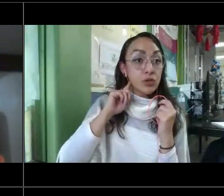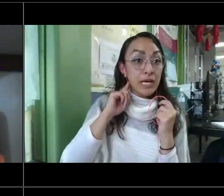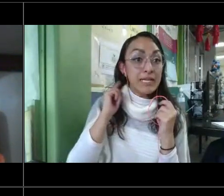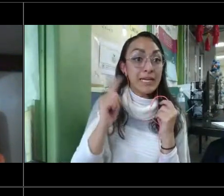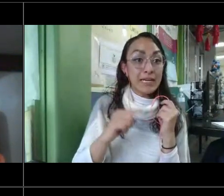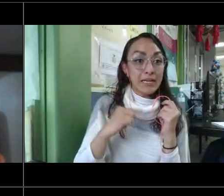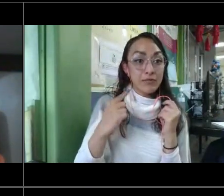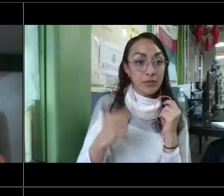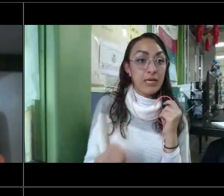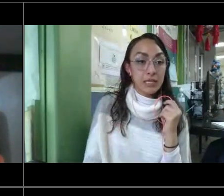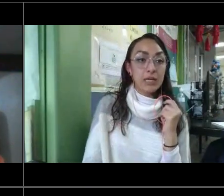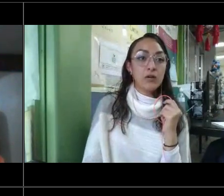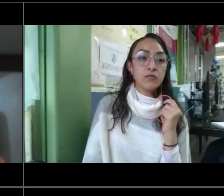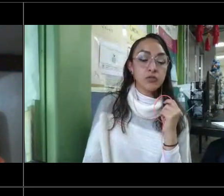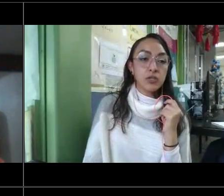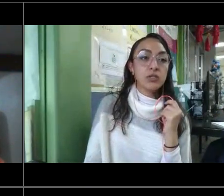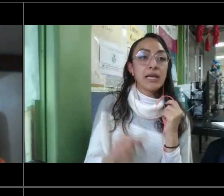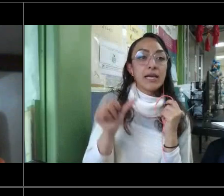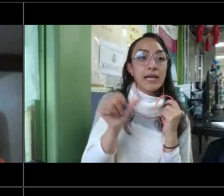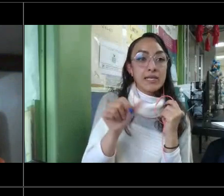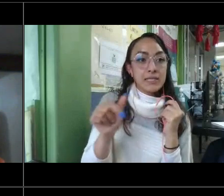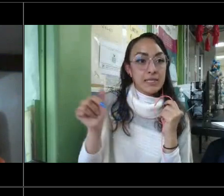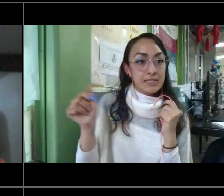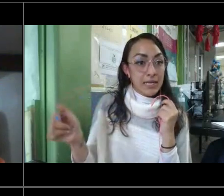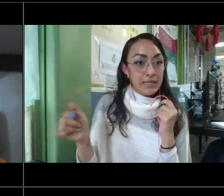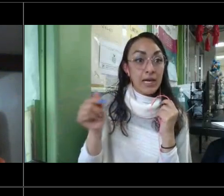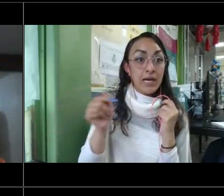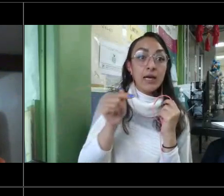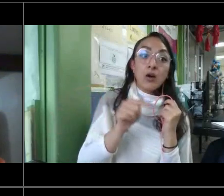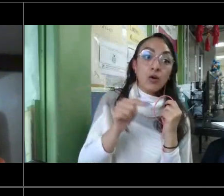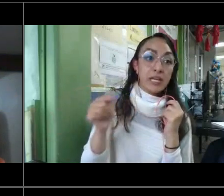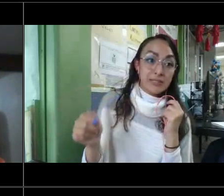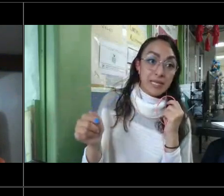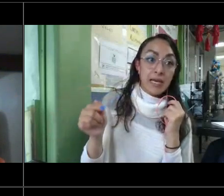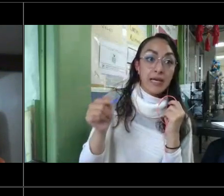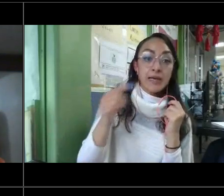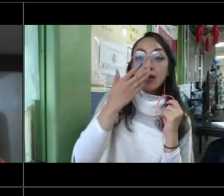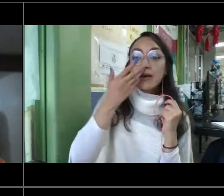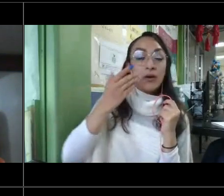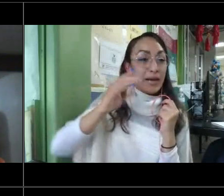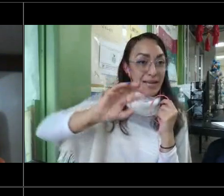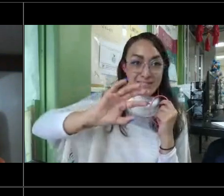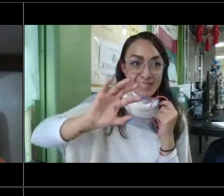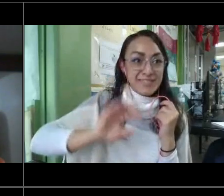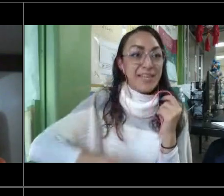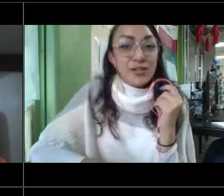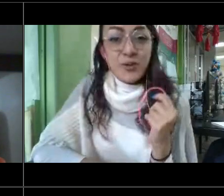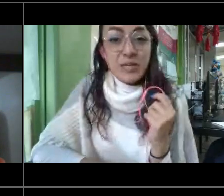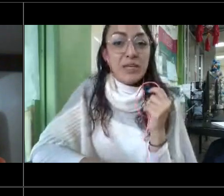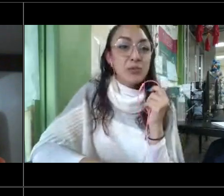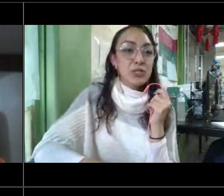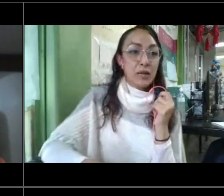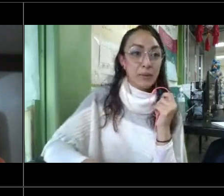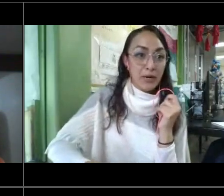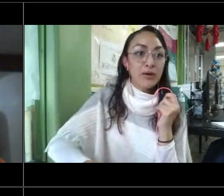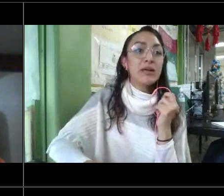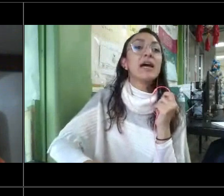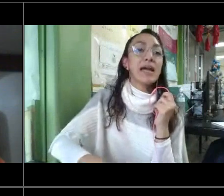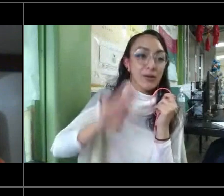pronunciación sonora y que en la grafía generan confusión, SCZ, JC, esas que nos cuestan